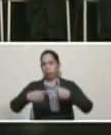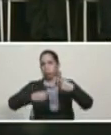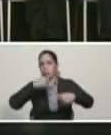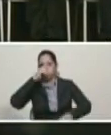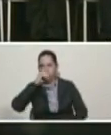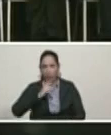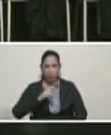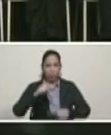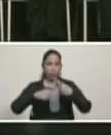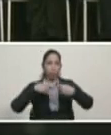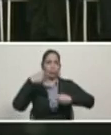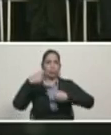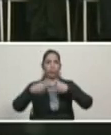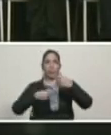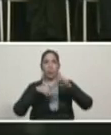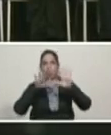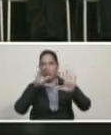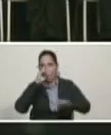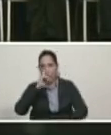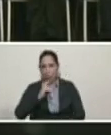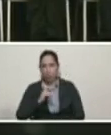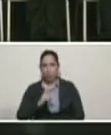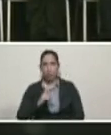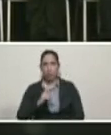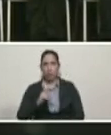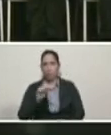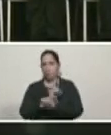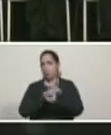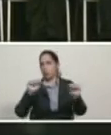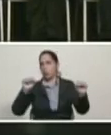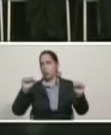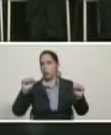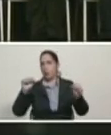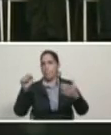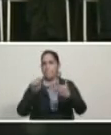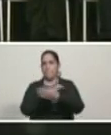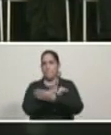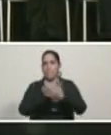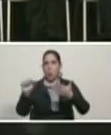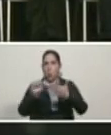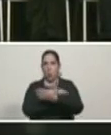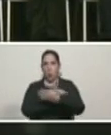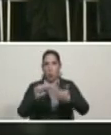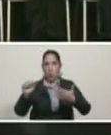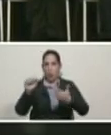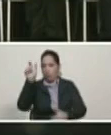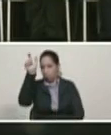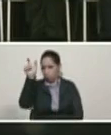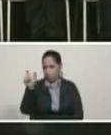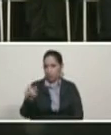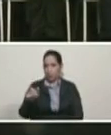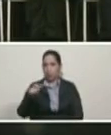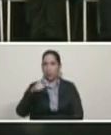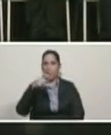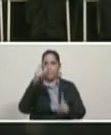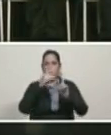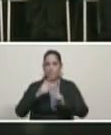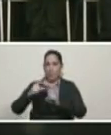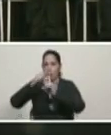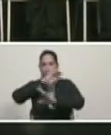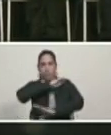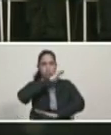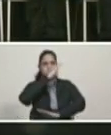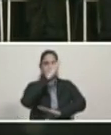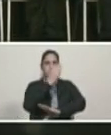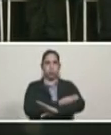las décadas, y será imposible borrar la presencia, la palabra y la fuerza que